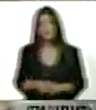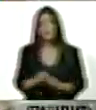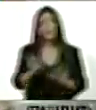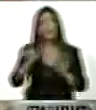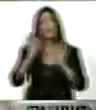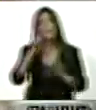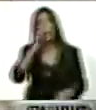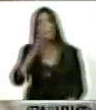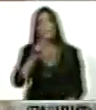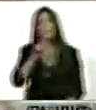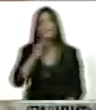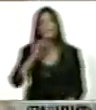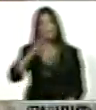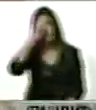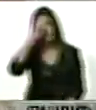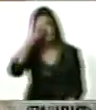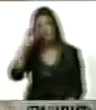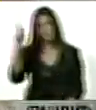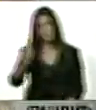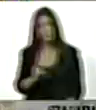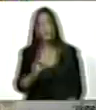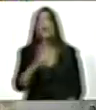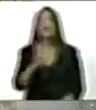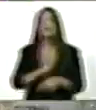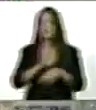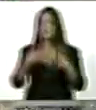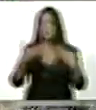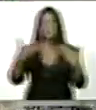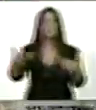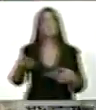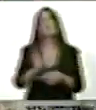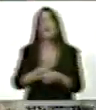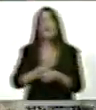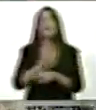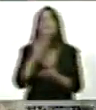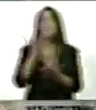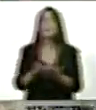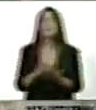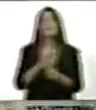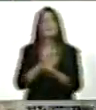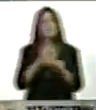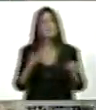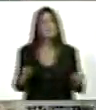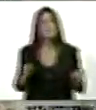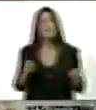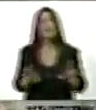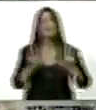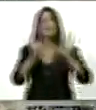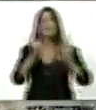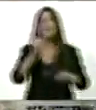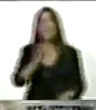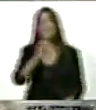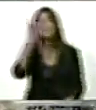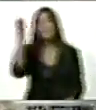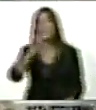Papa Francisco, y avancemos más rápidamente en lo que está pidiendo, como usted bien dice, más del 90%. Nunca, nunca